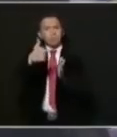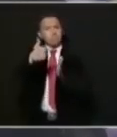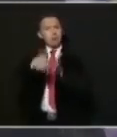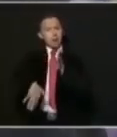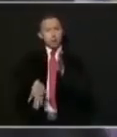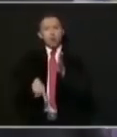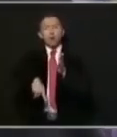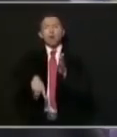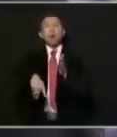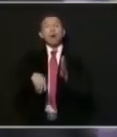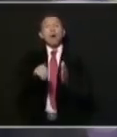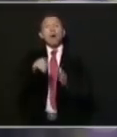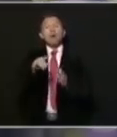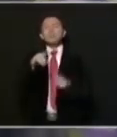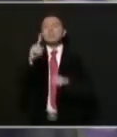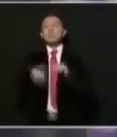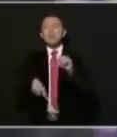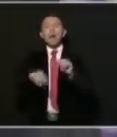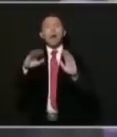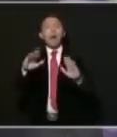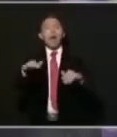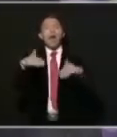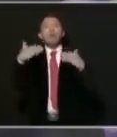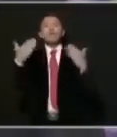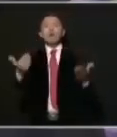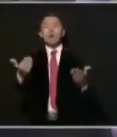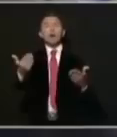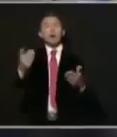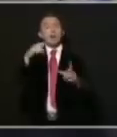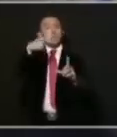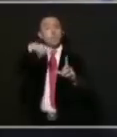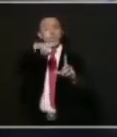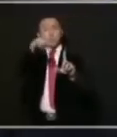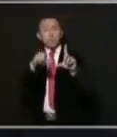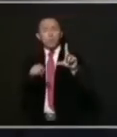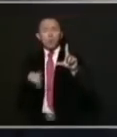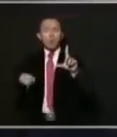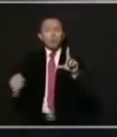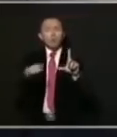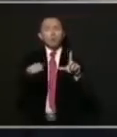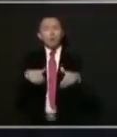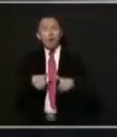la desnutrición y el hambre en nuestro pueblo.